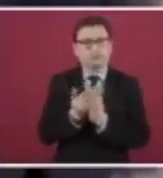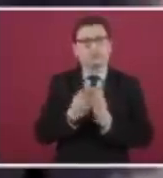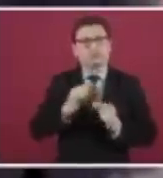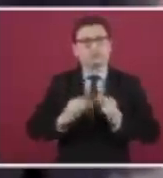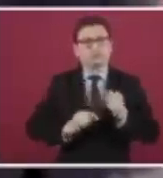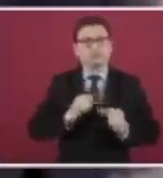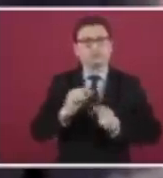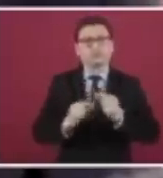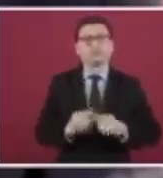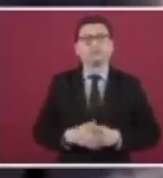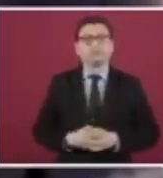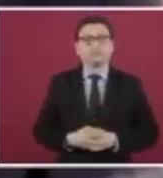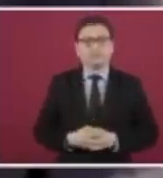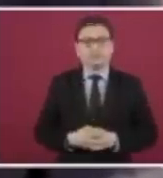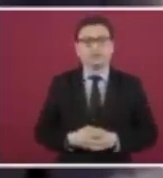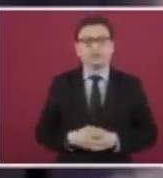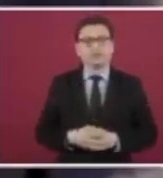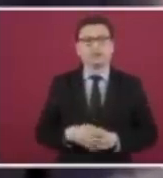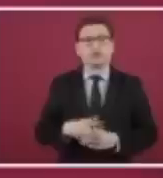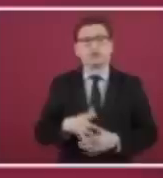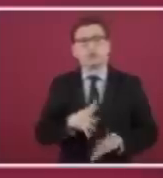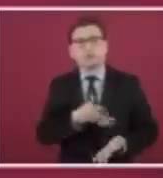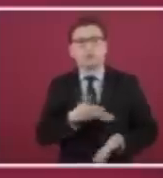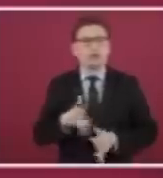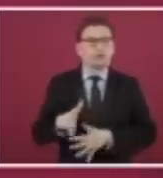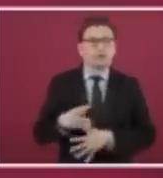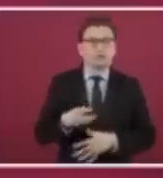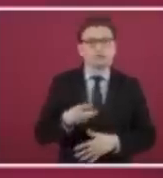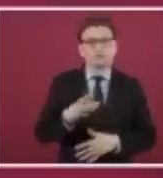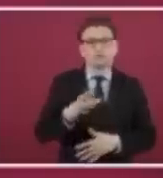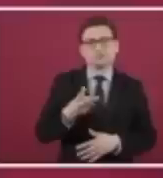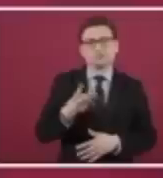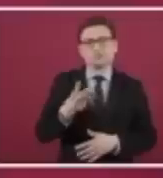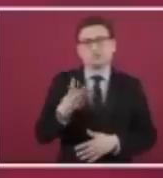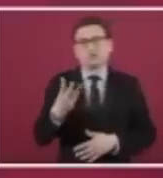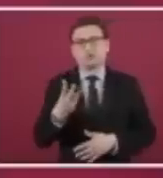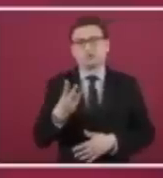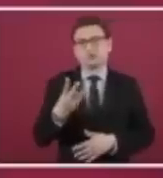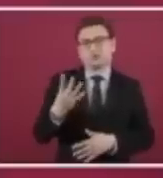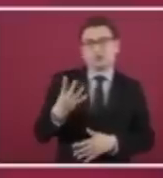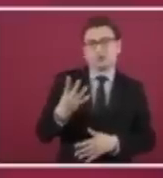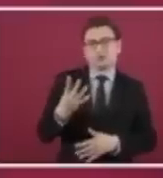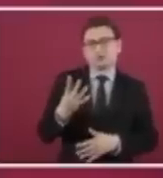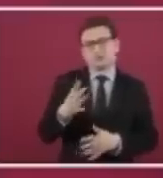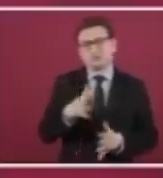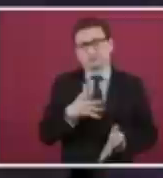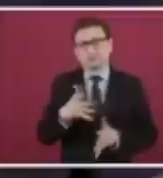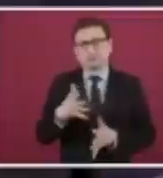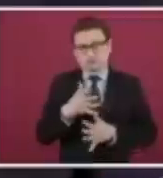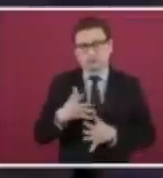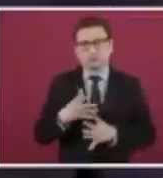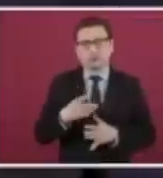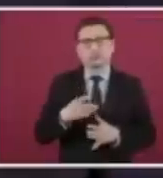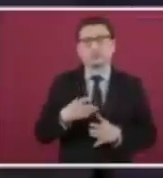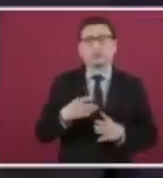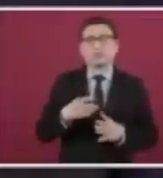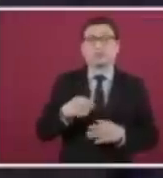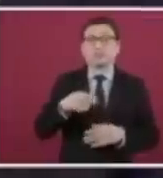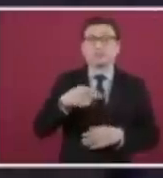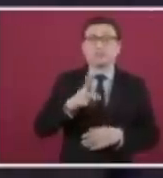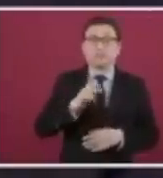número. Teníamos un promedio de 3, de 4 promedio, o sea, con el operativo. Pero